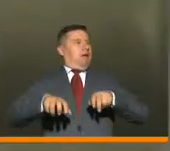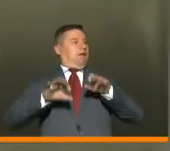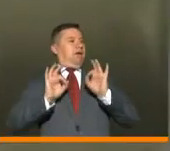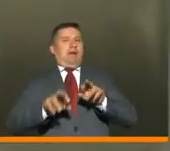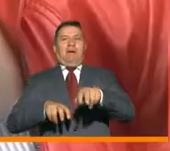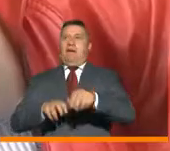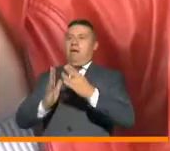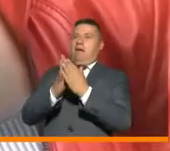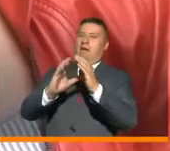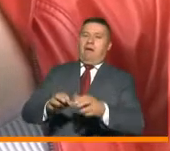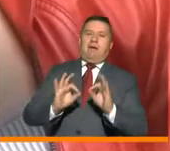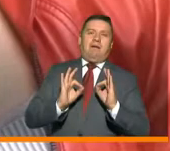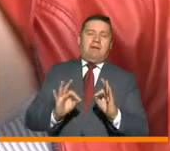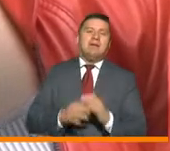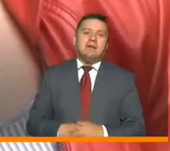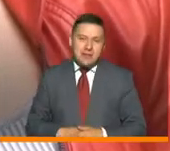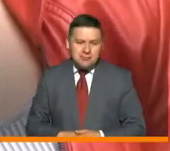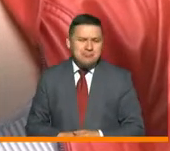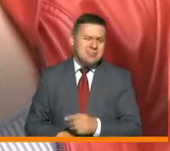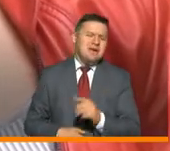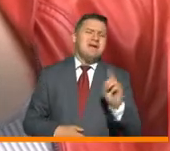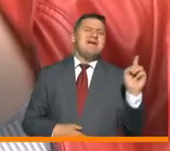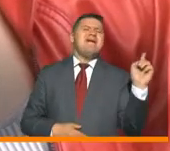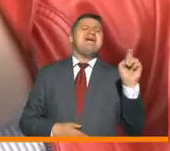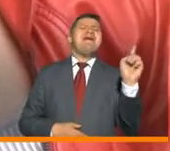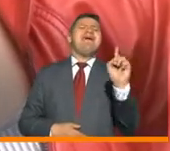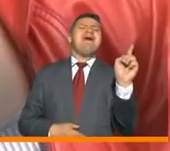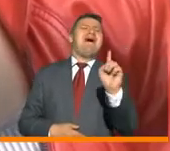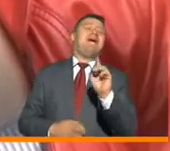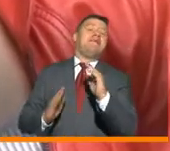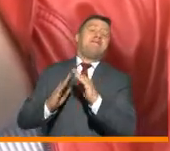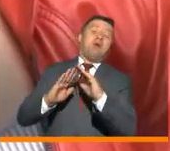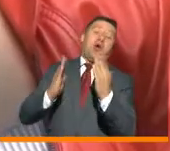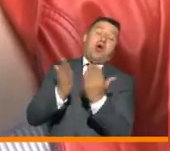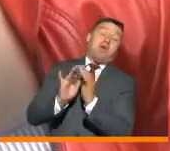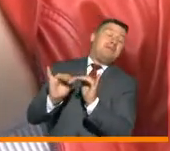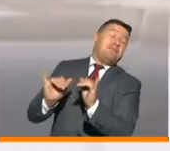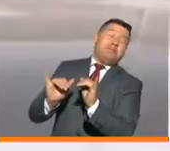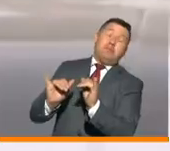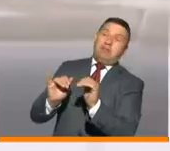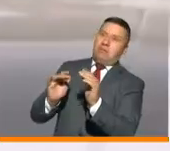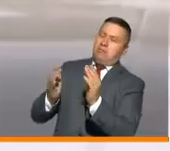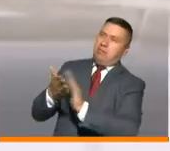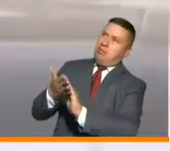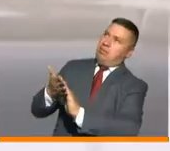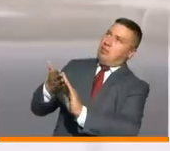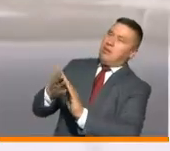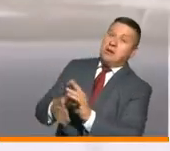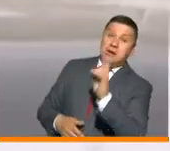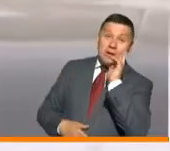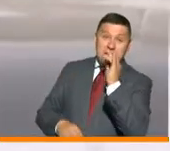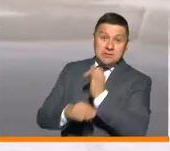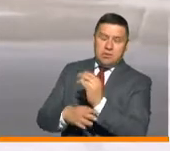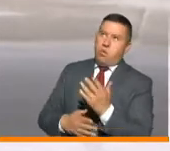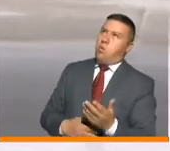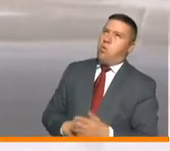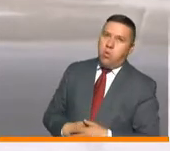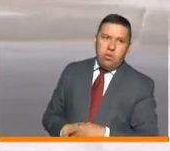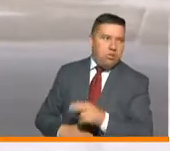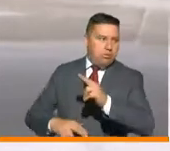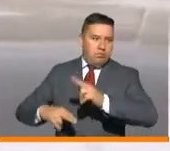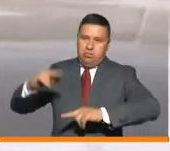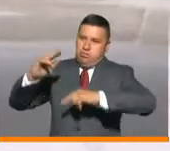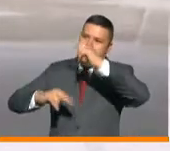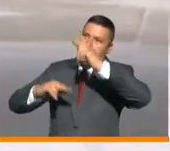una comunidad. Después de muchos años veo el colegio transformado. Ver a la institución